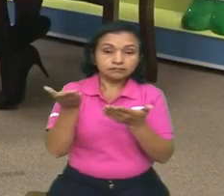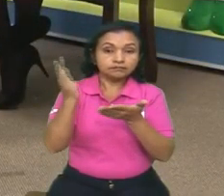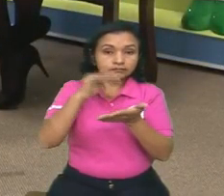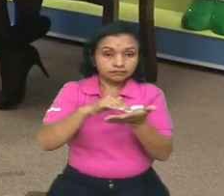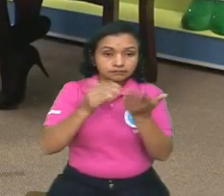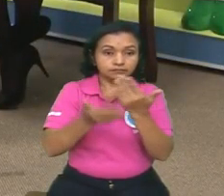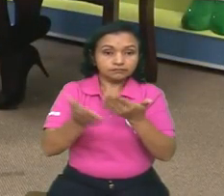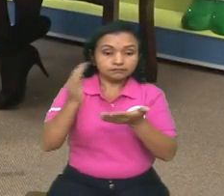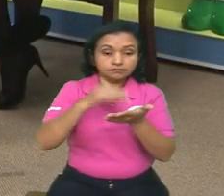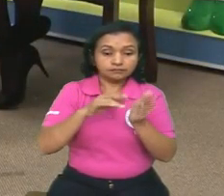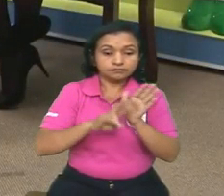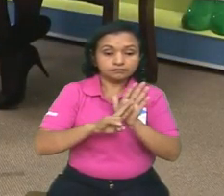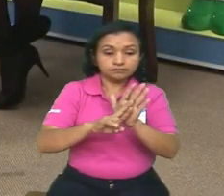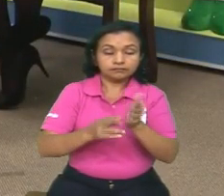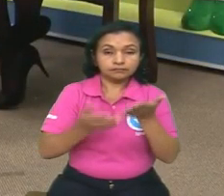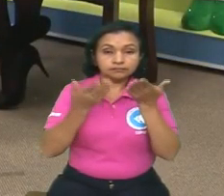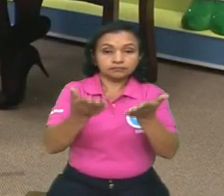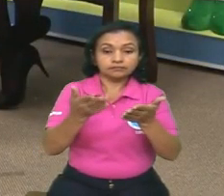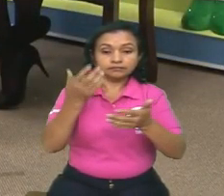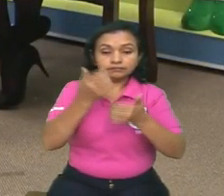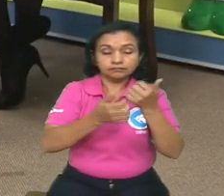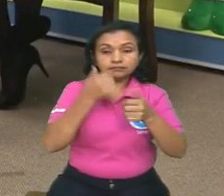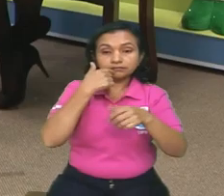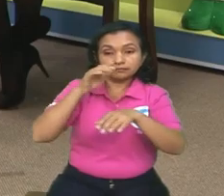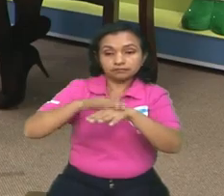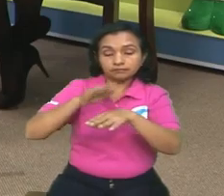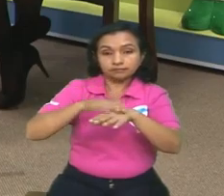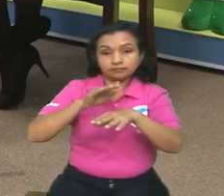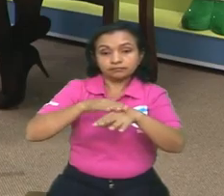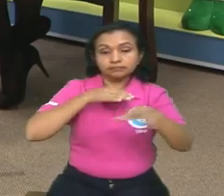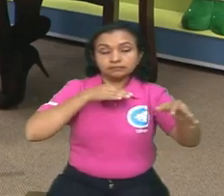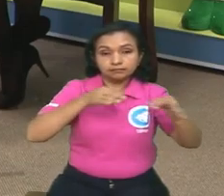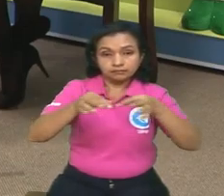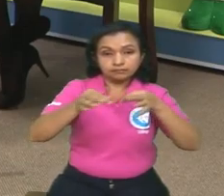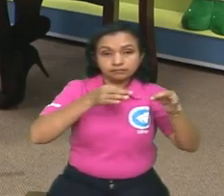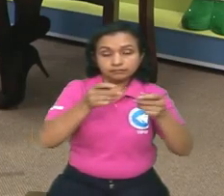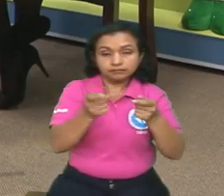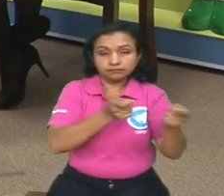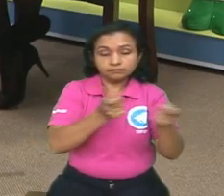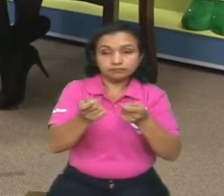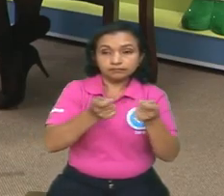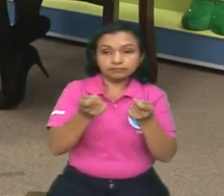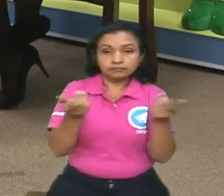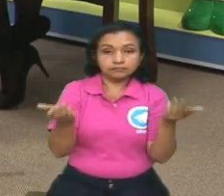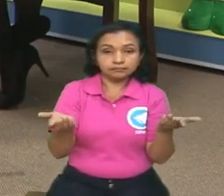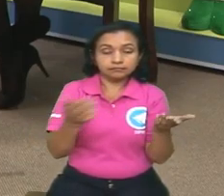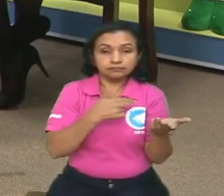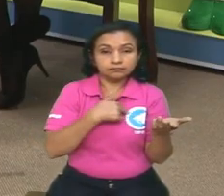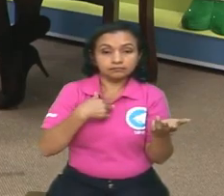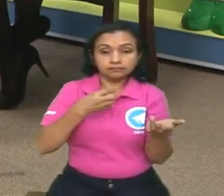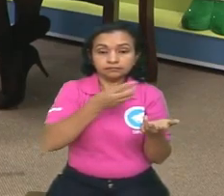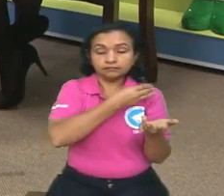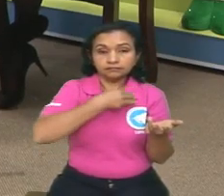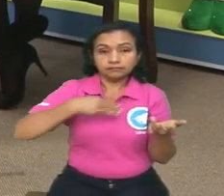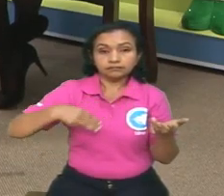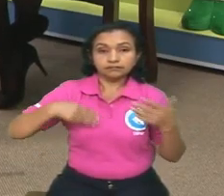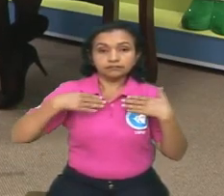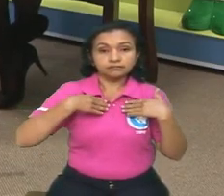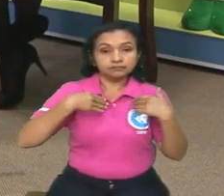le entregan sus resultados. Si encuentra una lesión, la citamos y le vamos dando nosotros mismos el manejo de ese tipo de lesión. El Ministerio de Salud